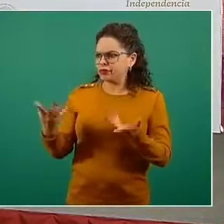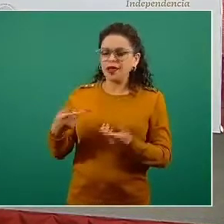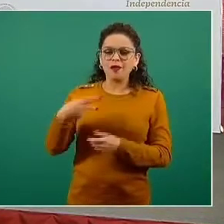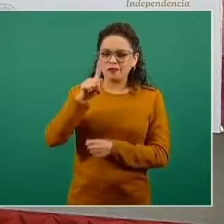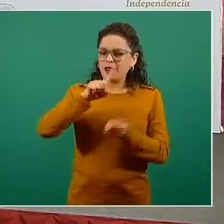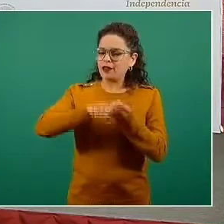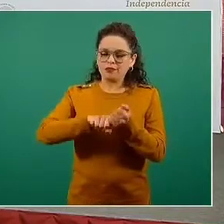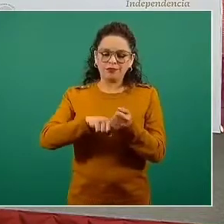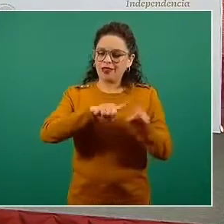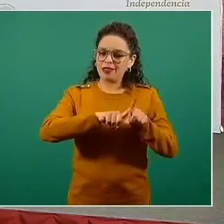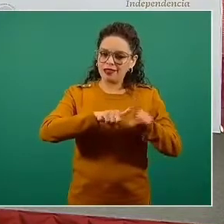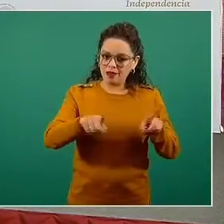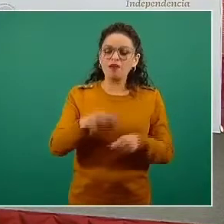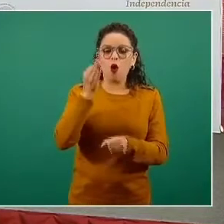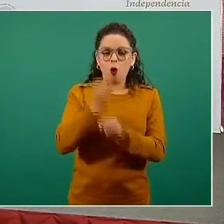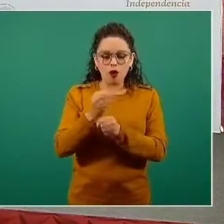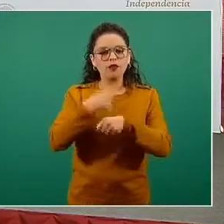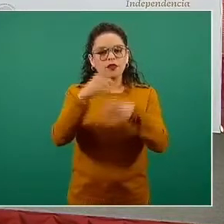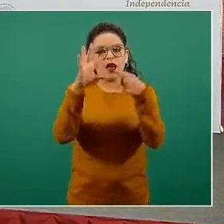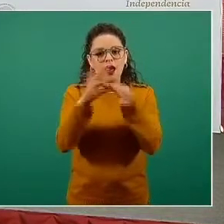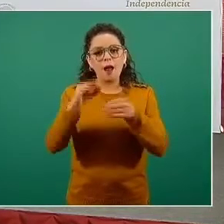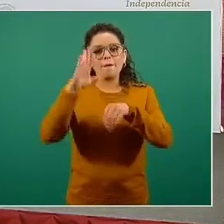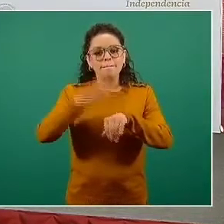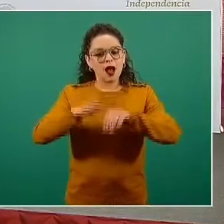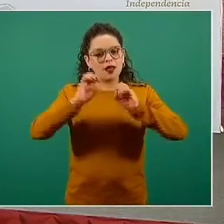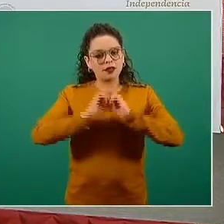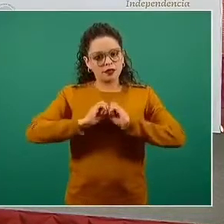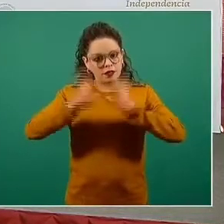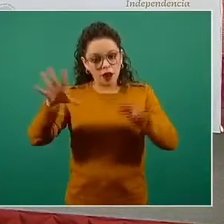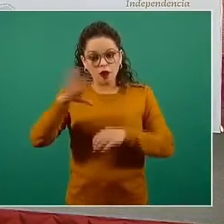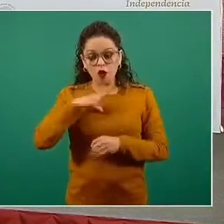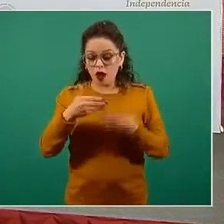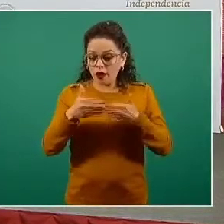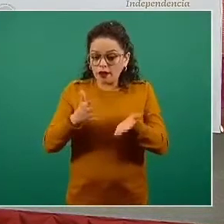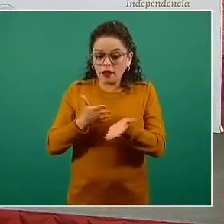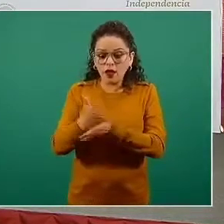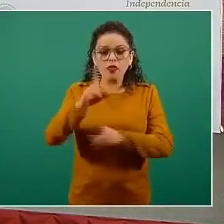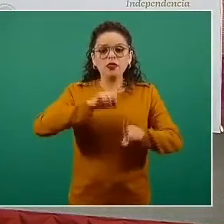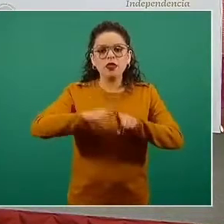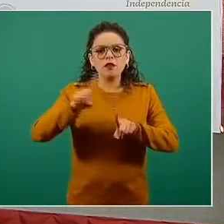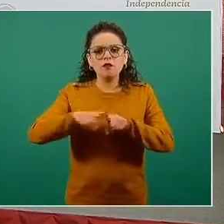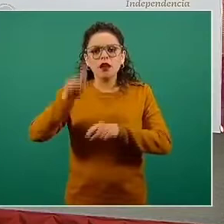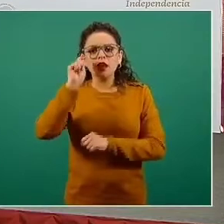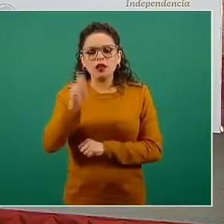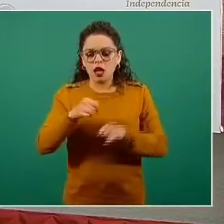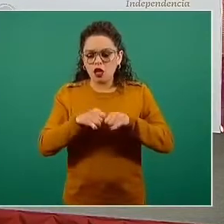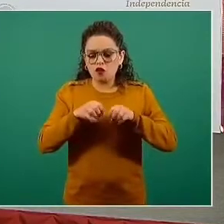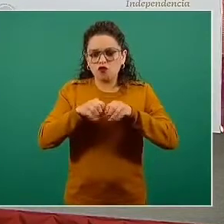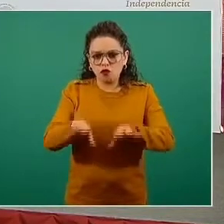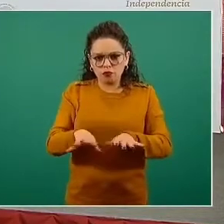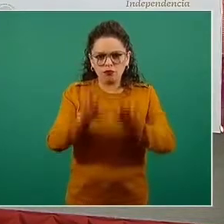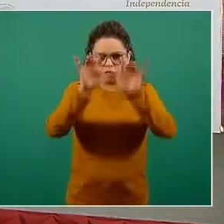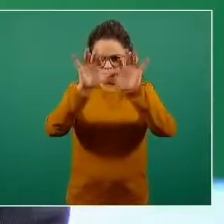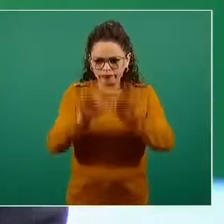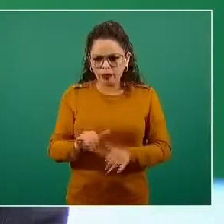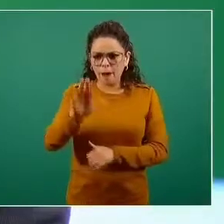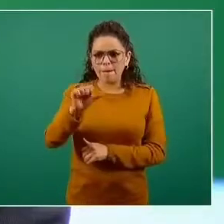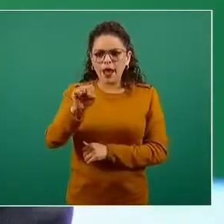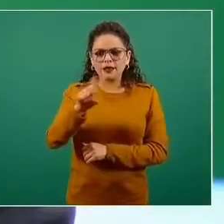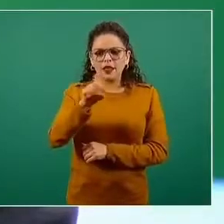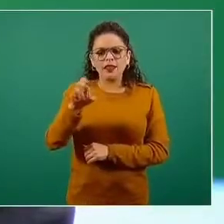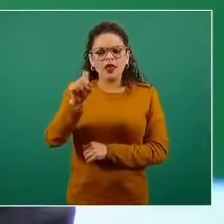gusto lo volvemos a explicar. Hemos tenido acceso a distintas fuentes de información, distintas bases de